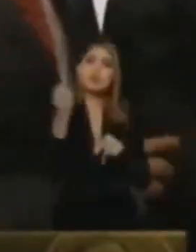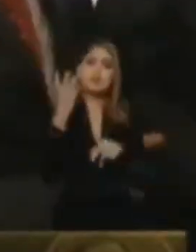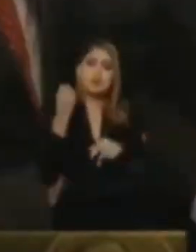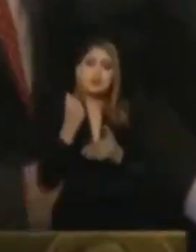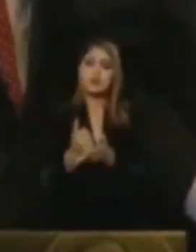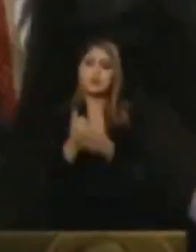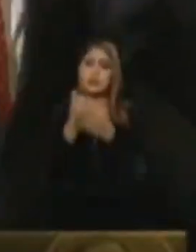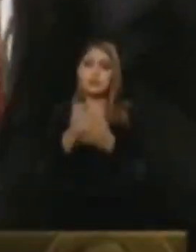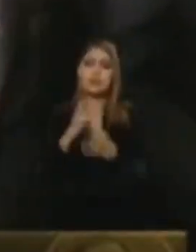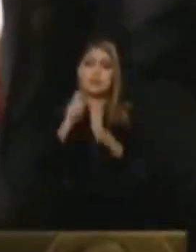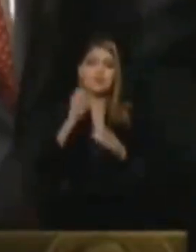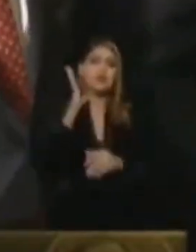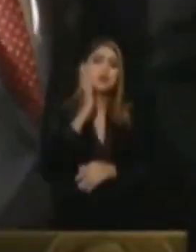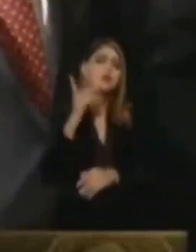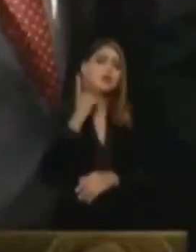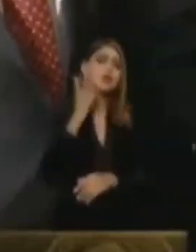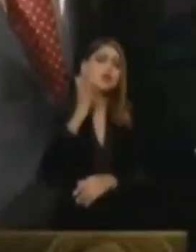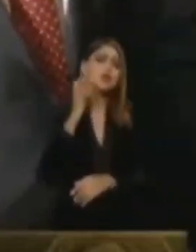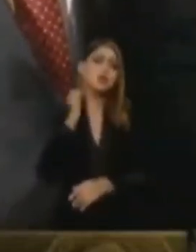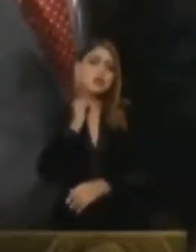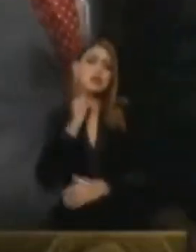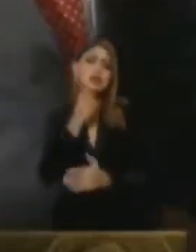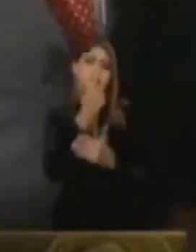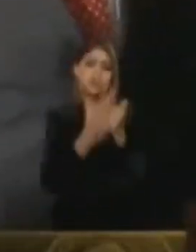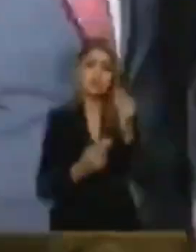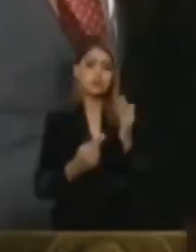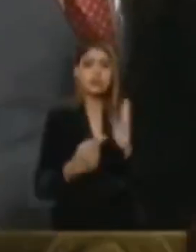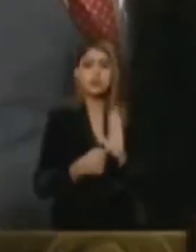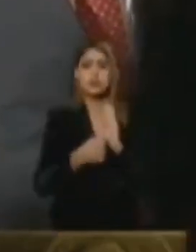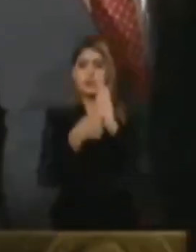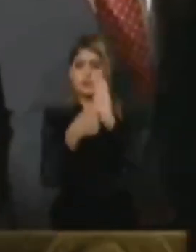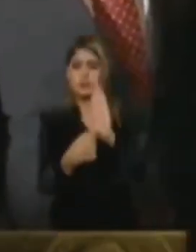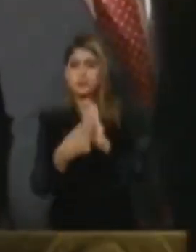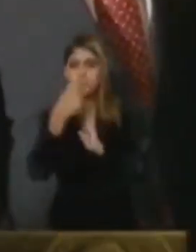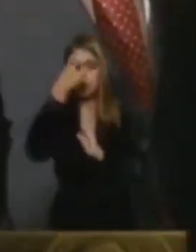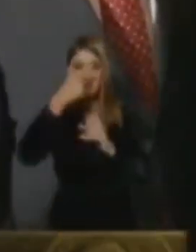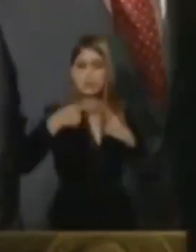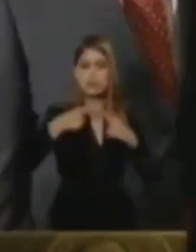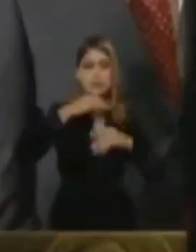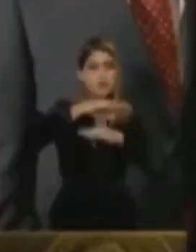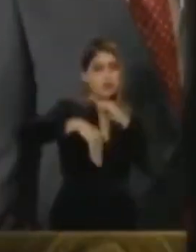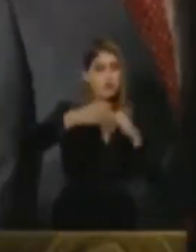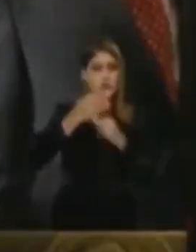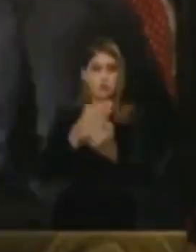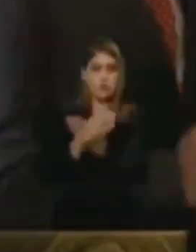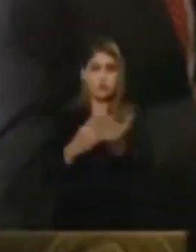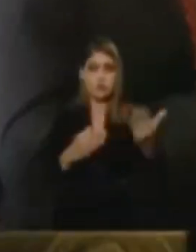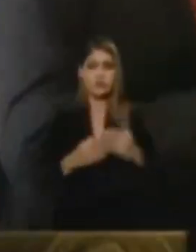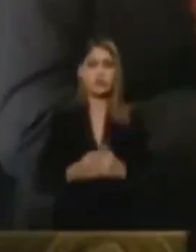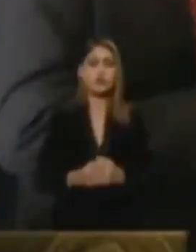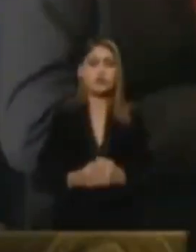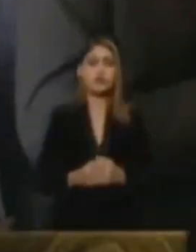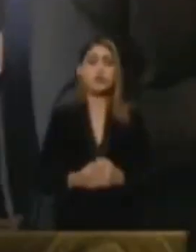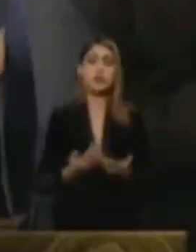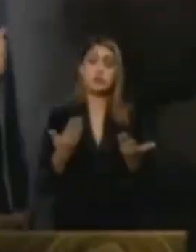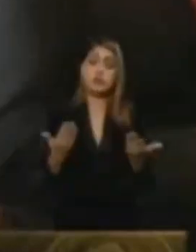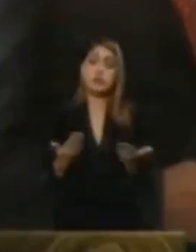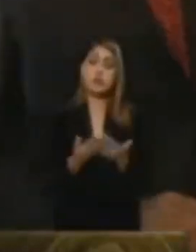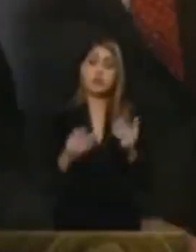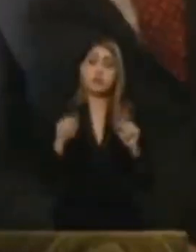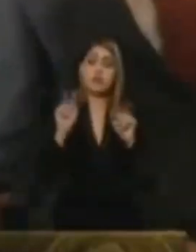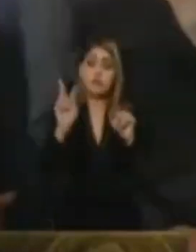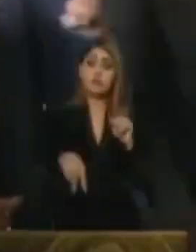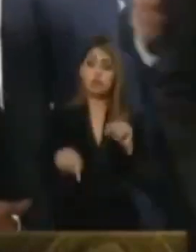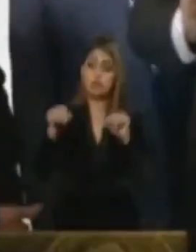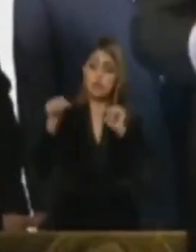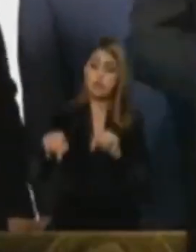Parlamento, la historia del Parlamento, a la historia de nuestro país, a todos y cada uno de ustedes. Sin lugar a dudas, un evento